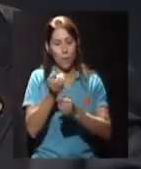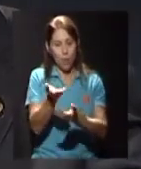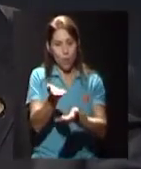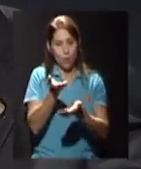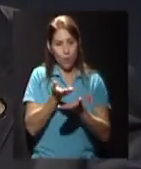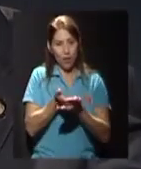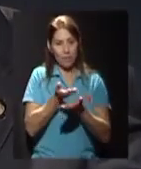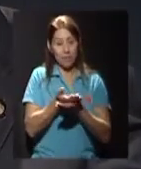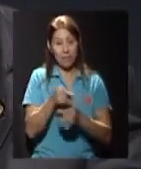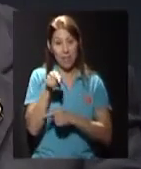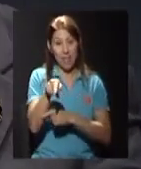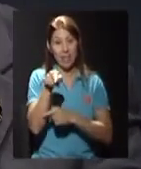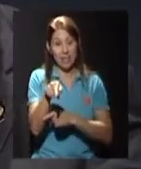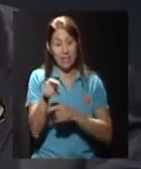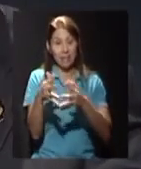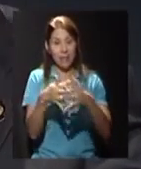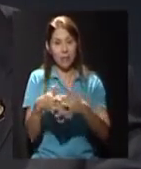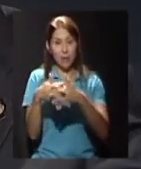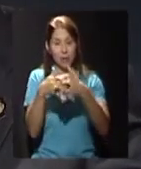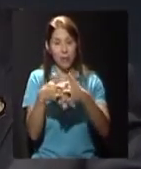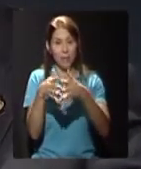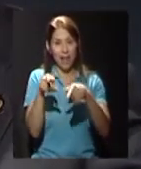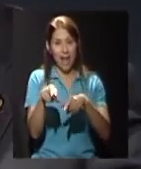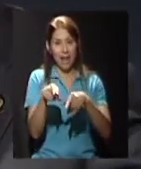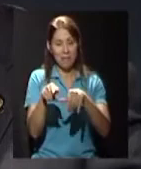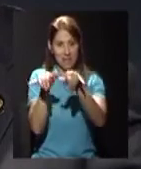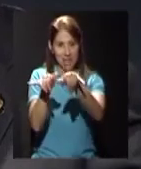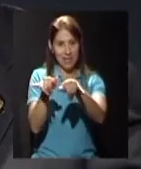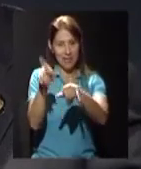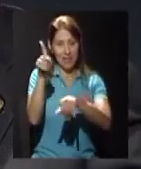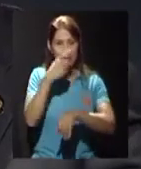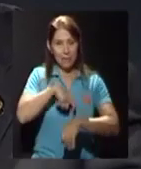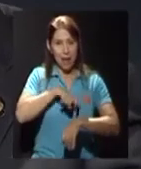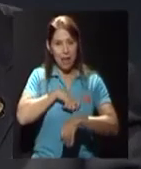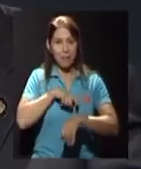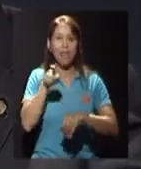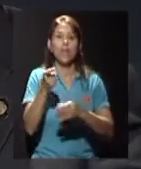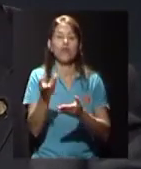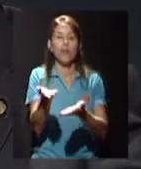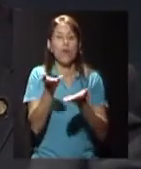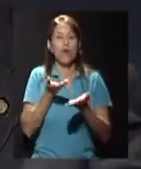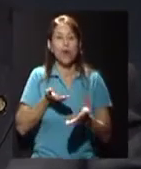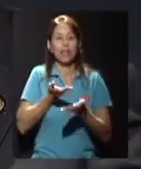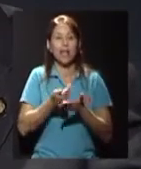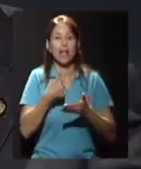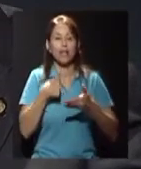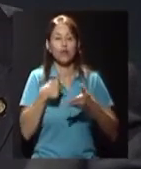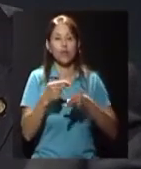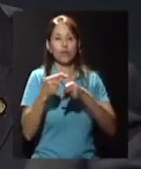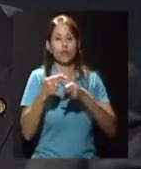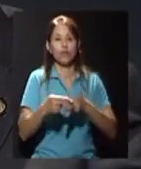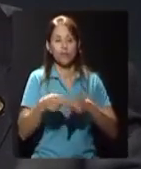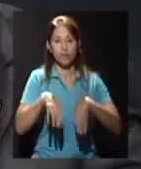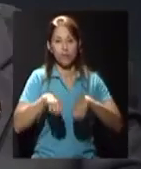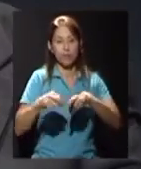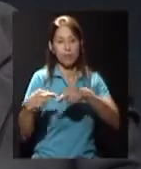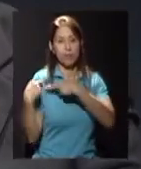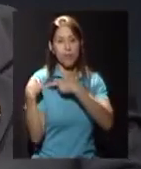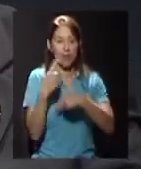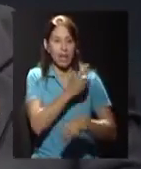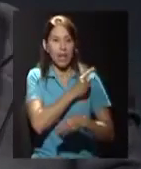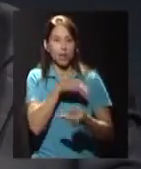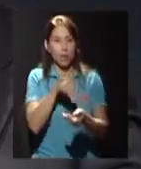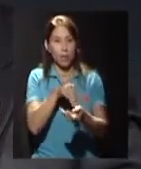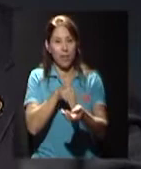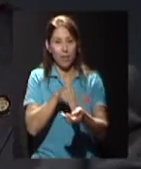caso una compañía de seguros norteamericanas radicada en españa' y me ofrecían el cargo de director médico en esta oportunidad la compañía se